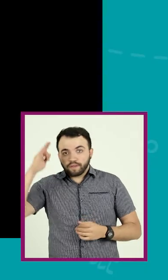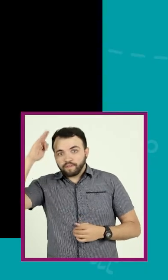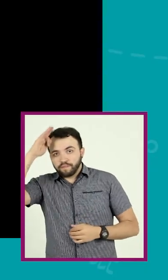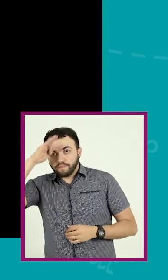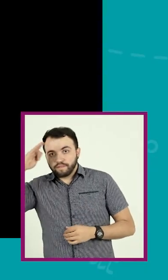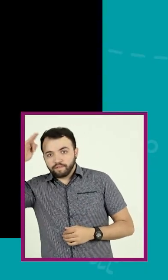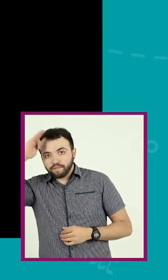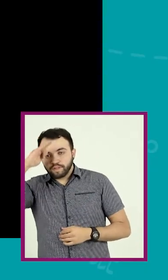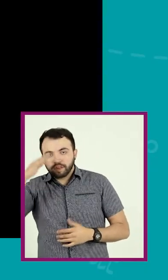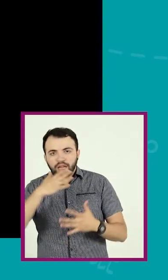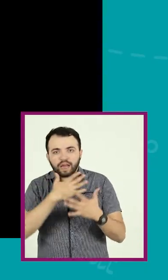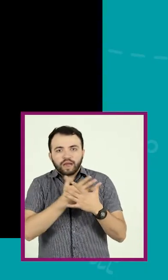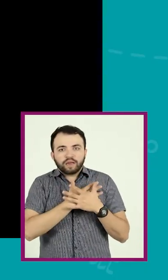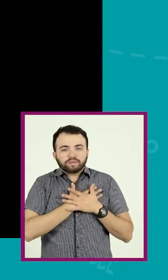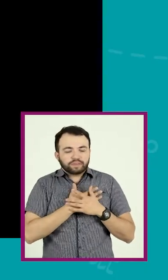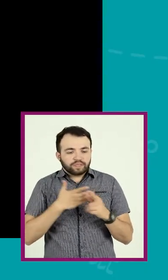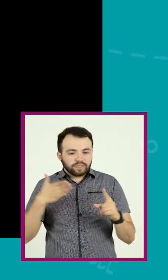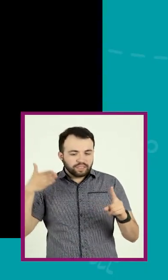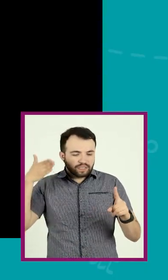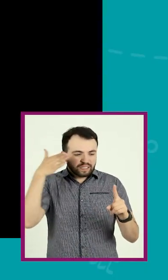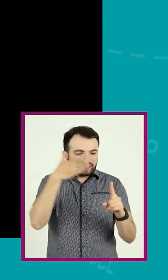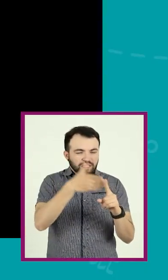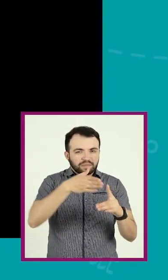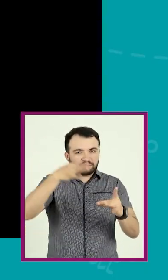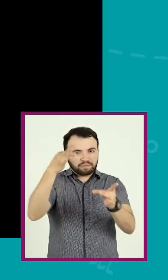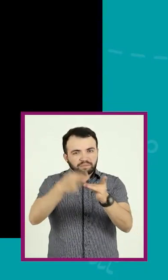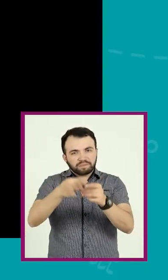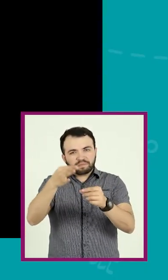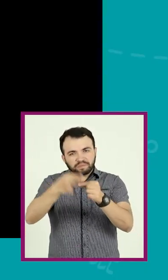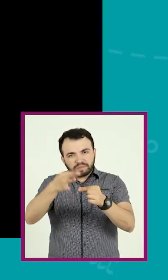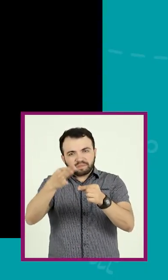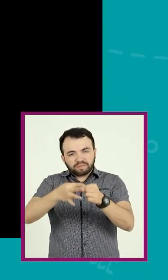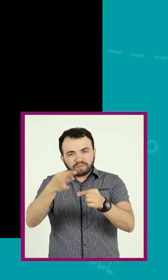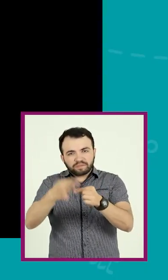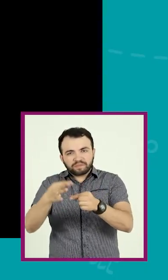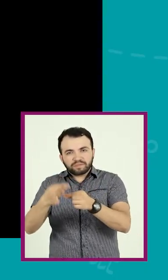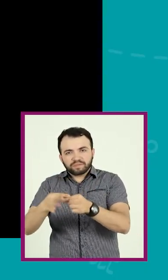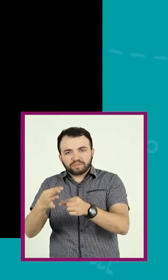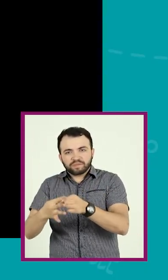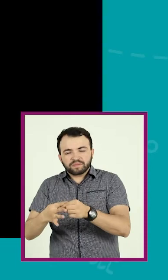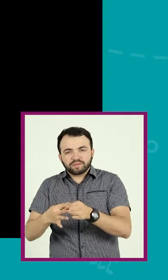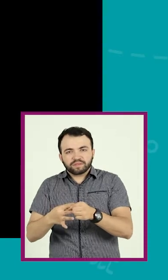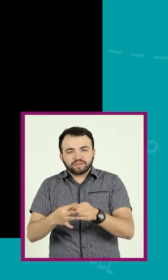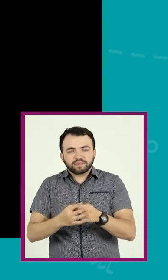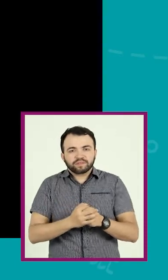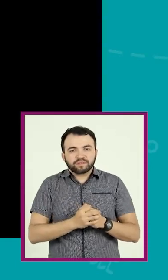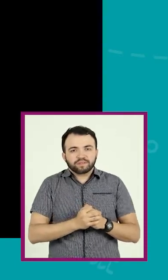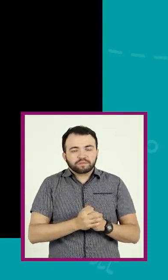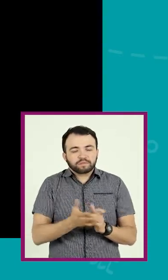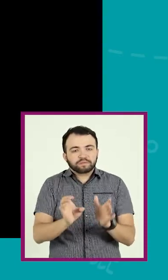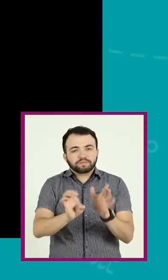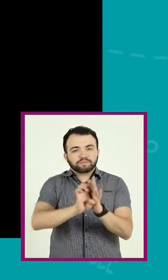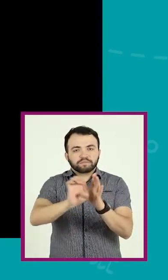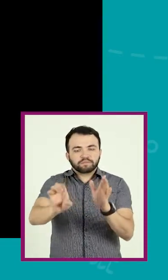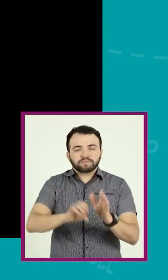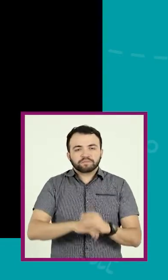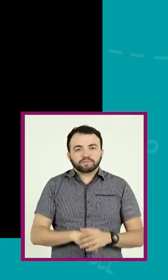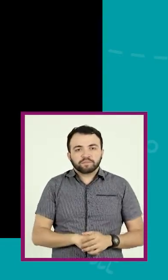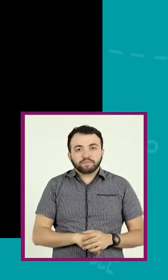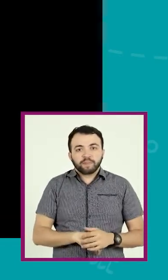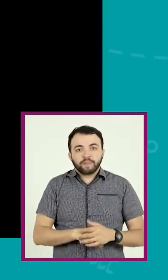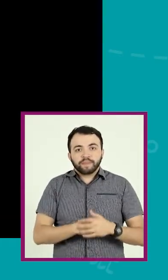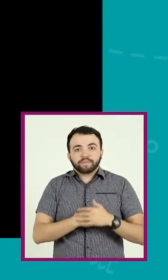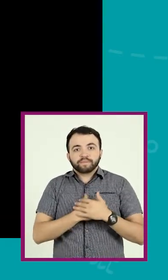Por el contrario, la filosofía del amor se afana por precisar los contornos borroneados y